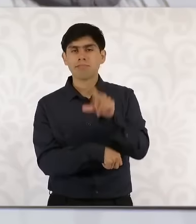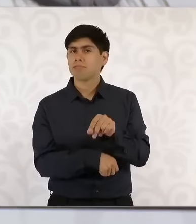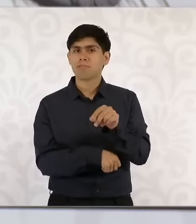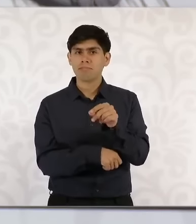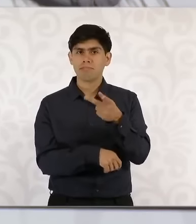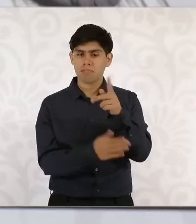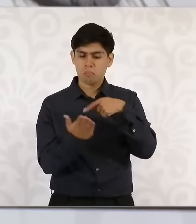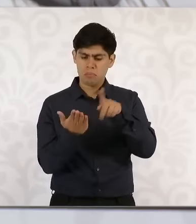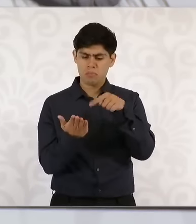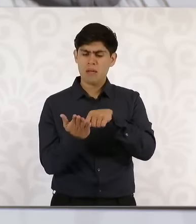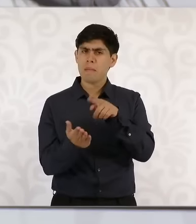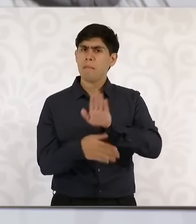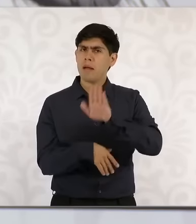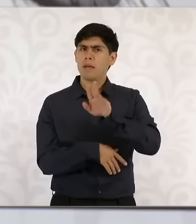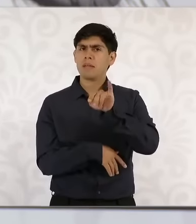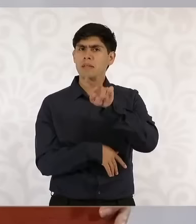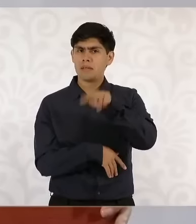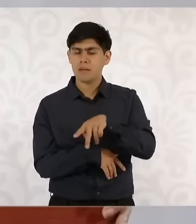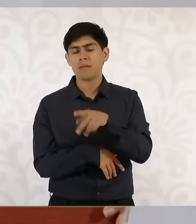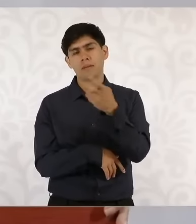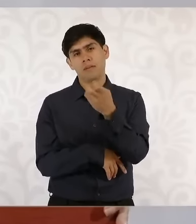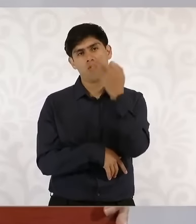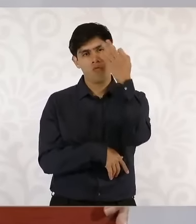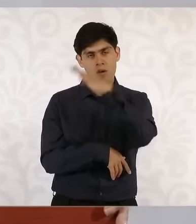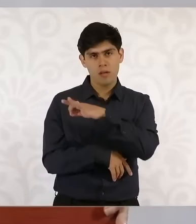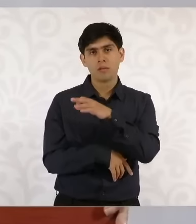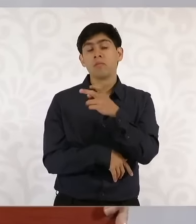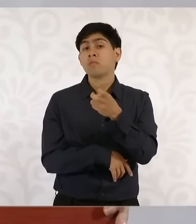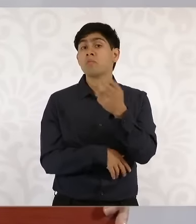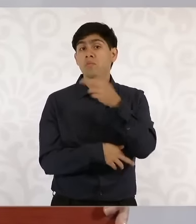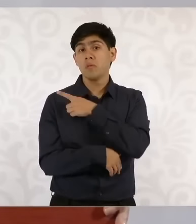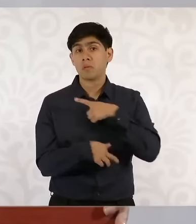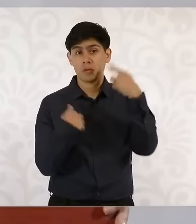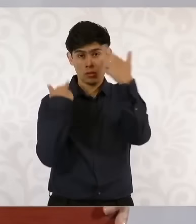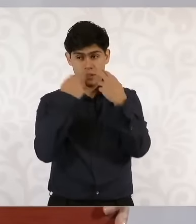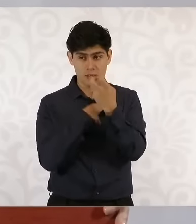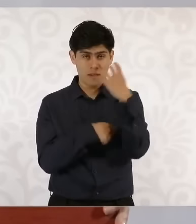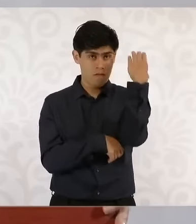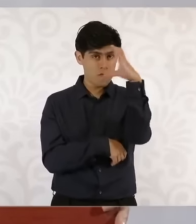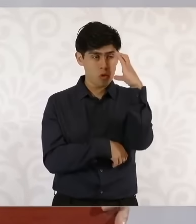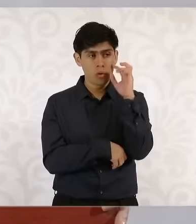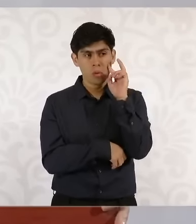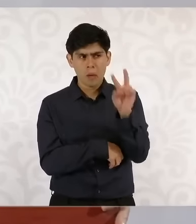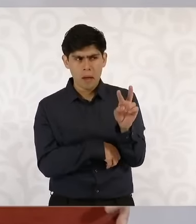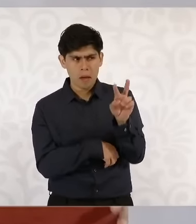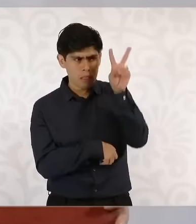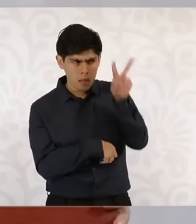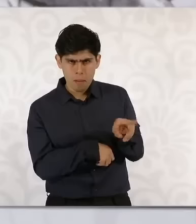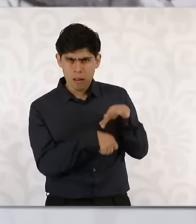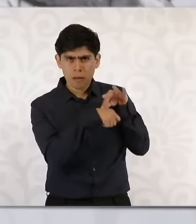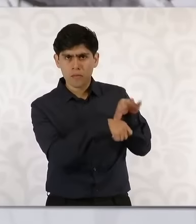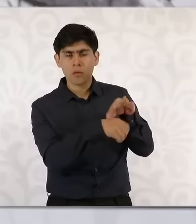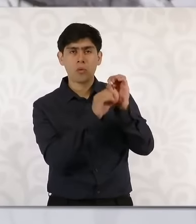pero los construyen. Entonces hay que ver si esta imagen es real o no. Y también